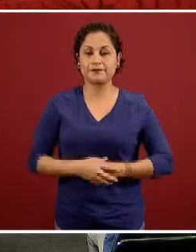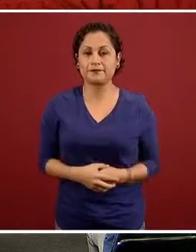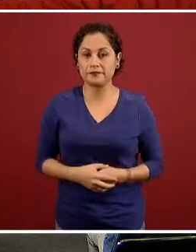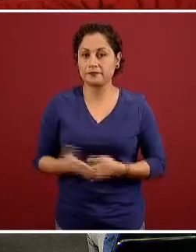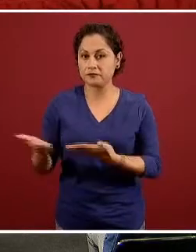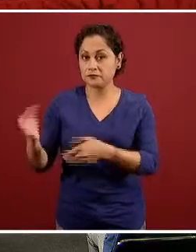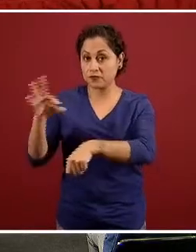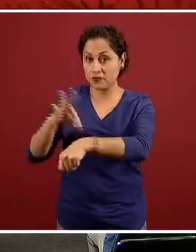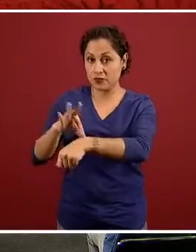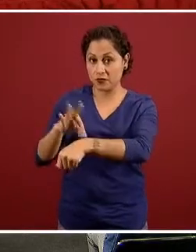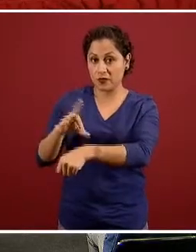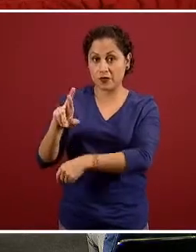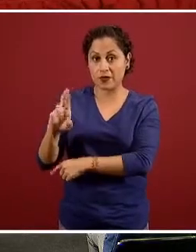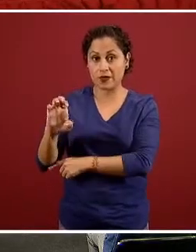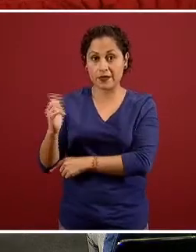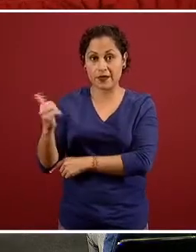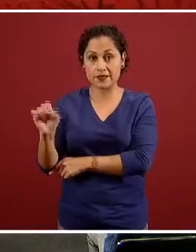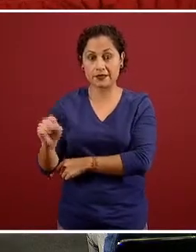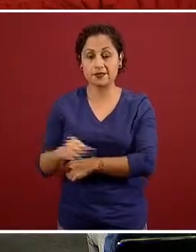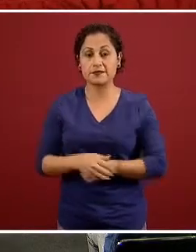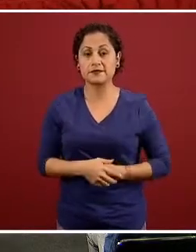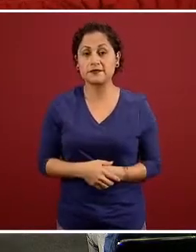favor.